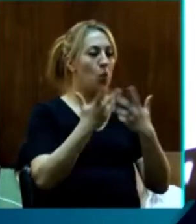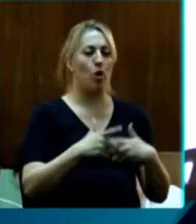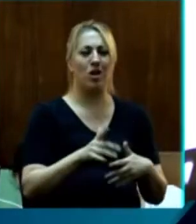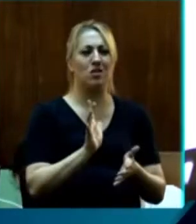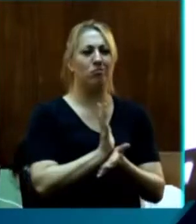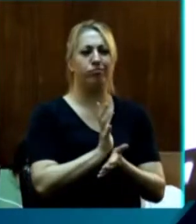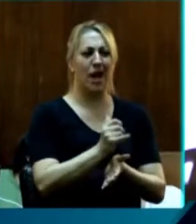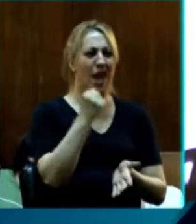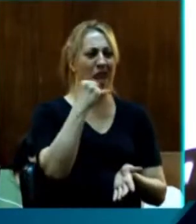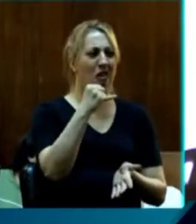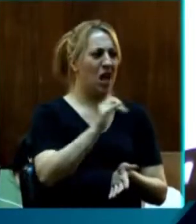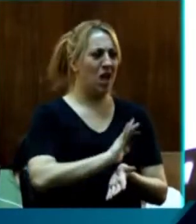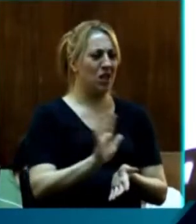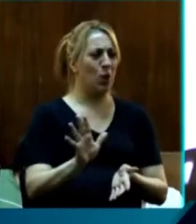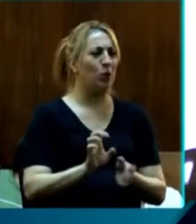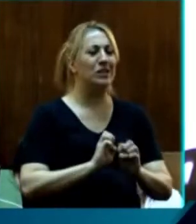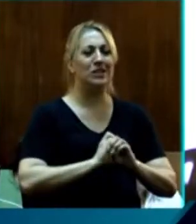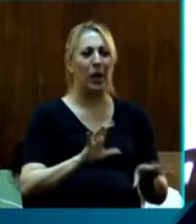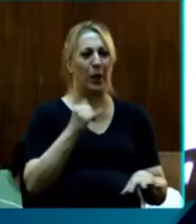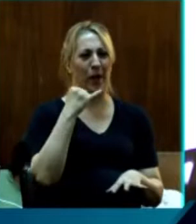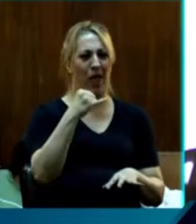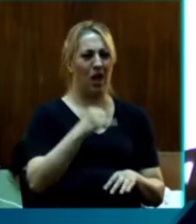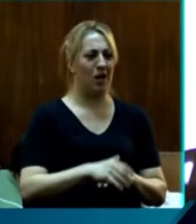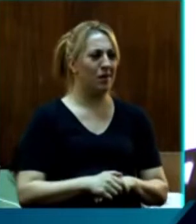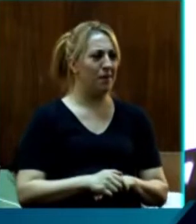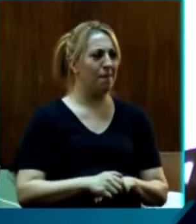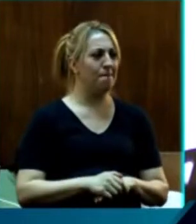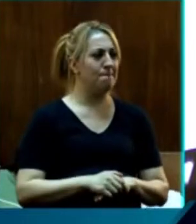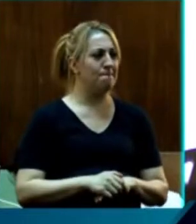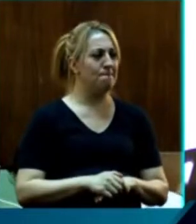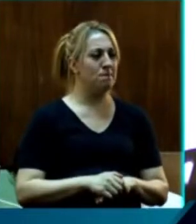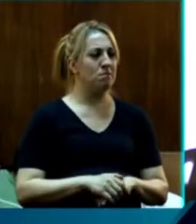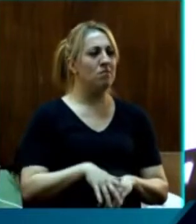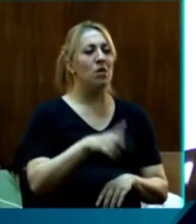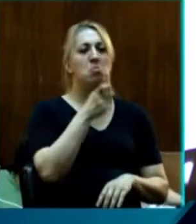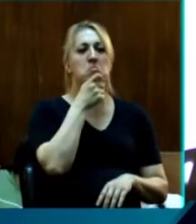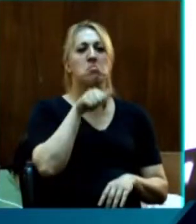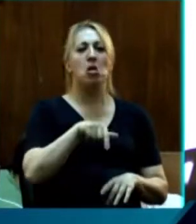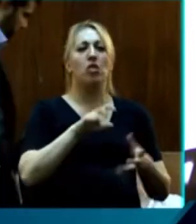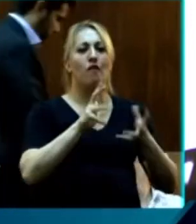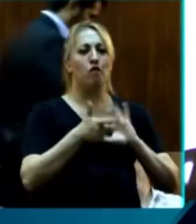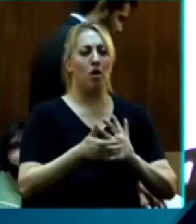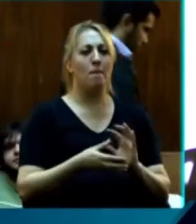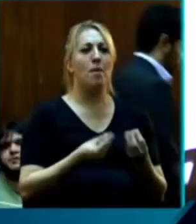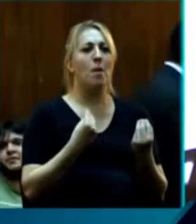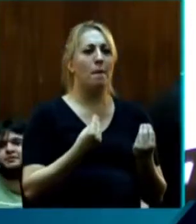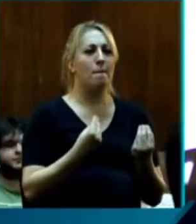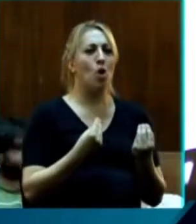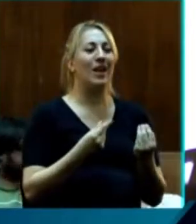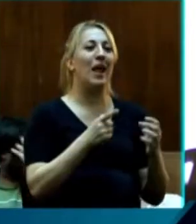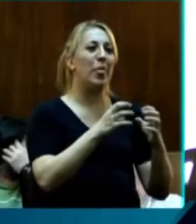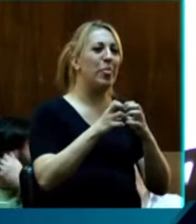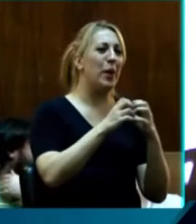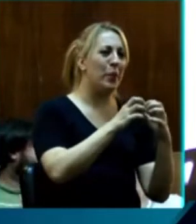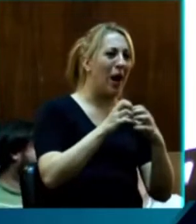negativo. Terriblemente negativo. Primero pongamos el contexto. Porque en paralelo al debate